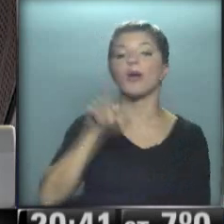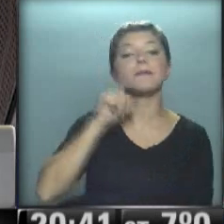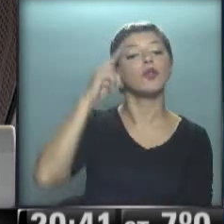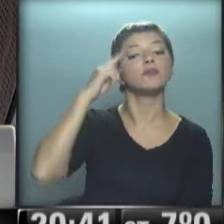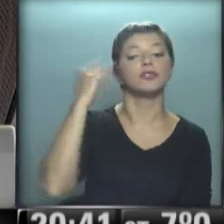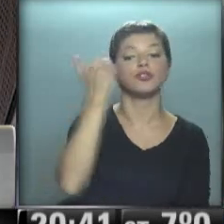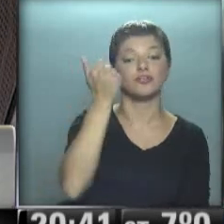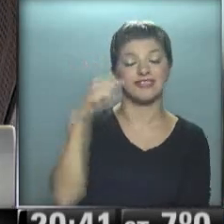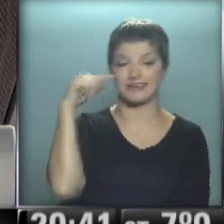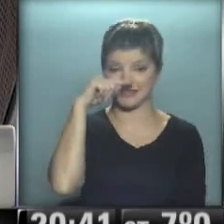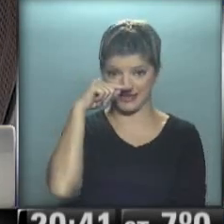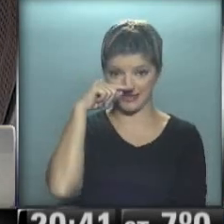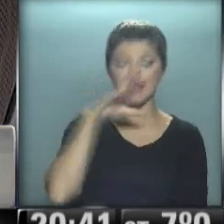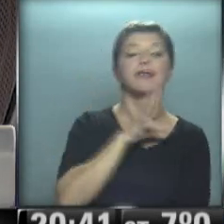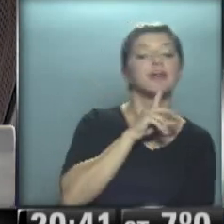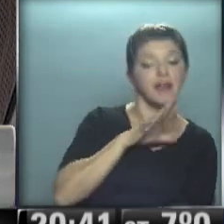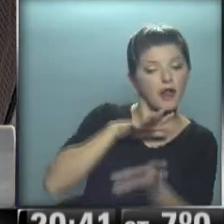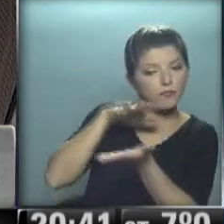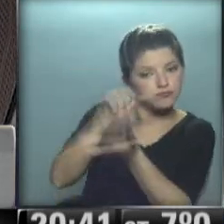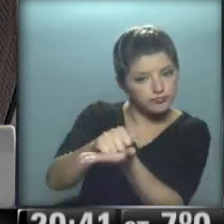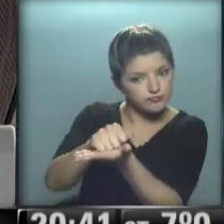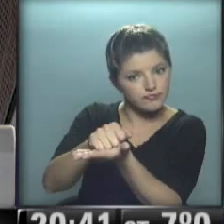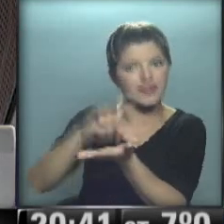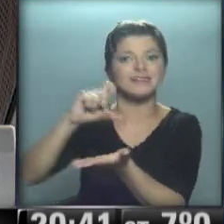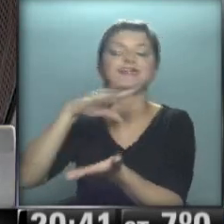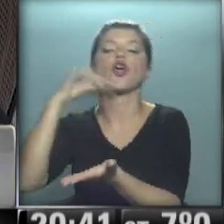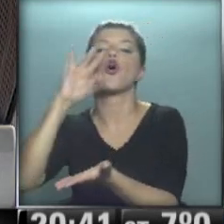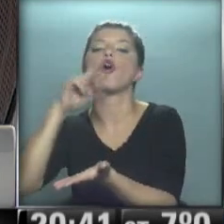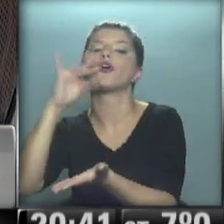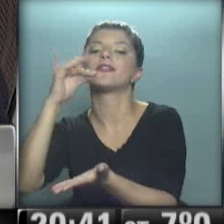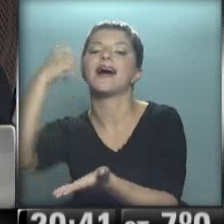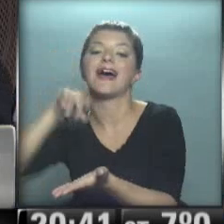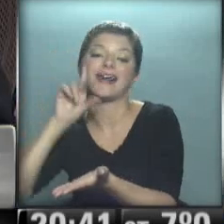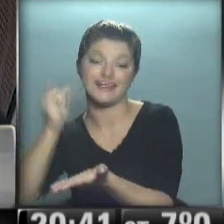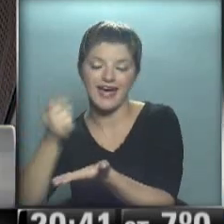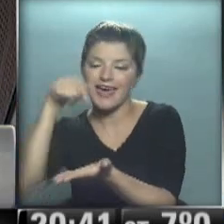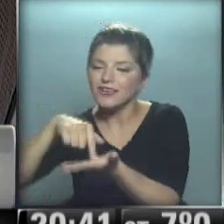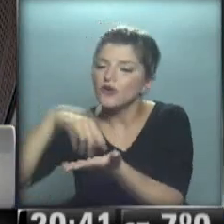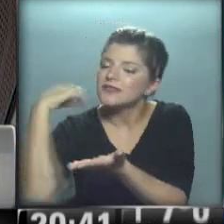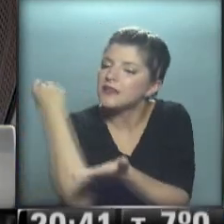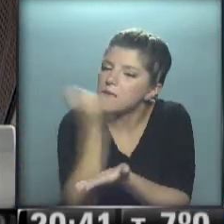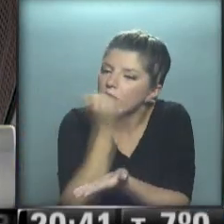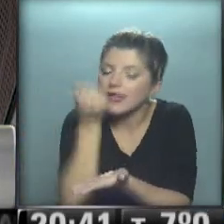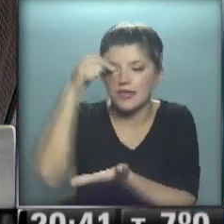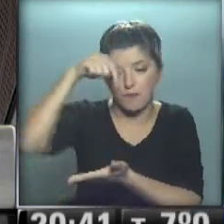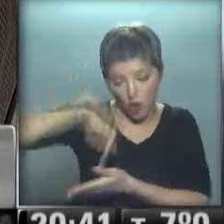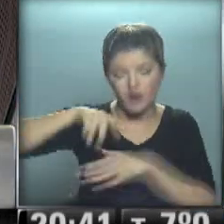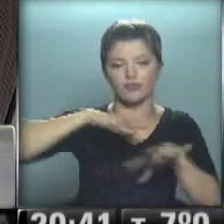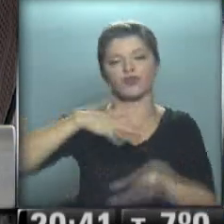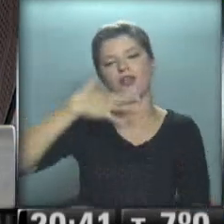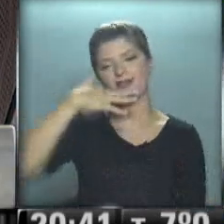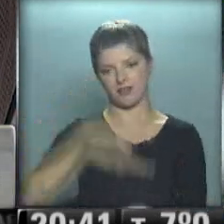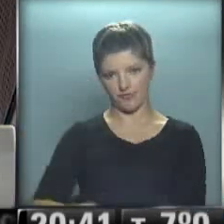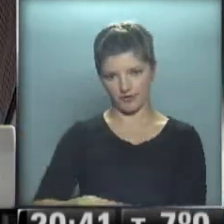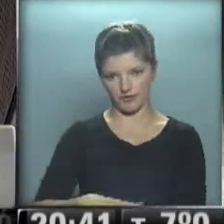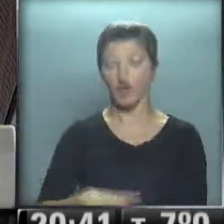1967 que Israel aplica en los territorios de Cisjordania y la Franja de Gaza es central para comprender el conflicto. Por eso